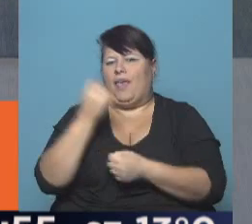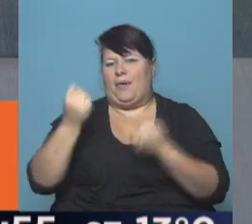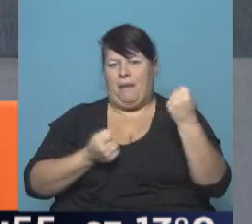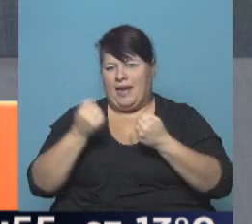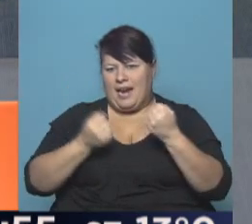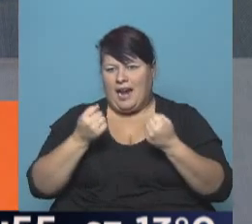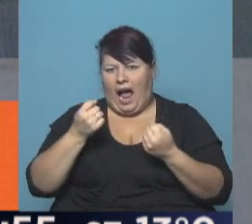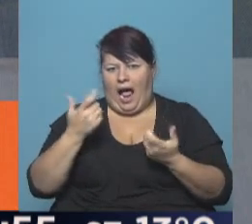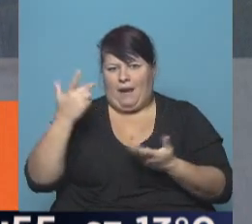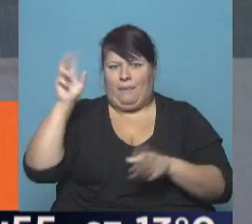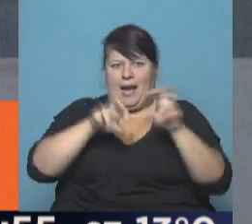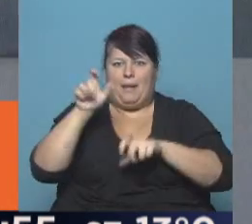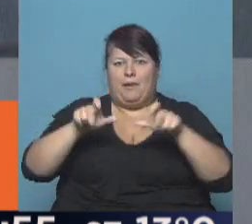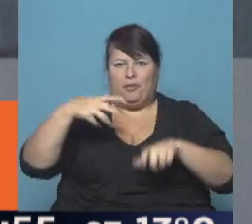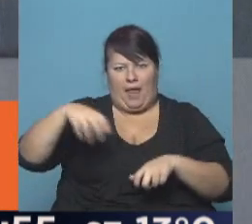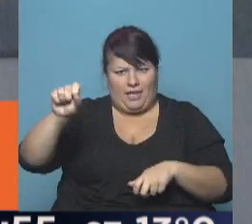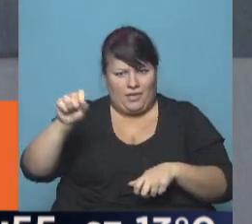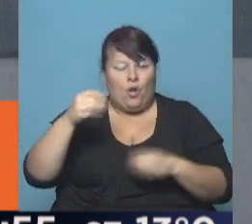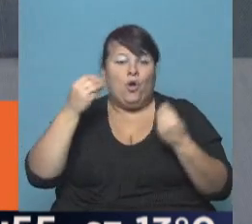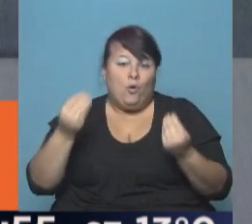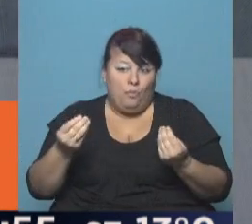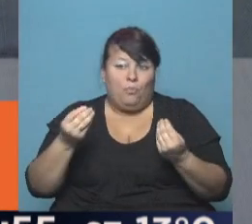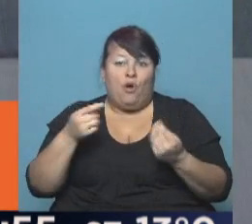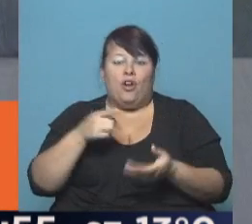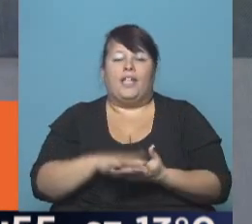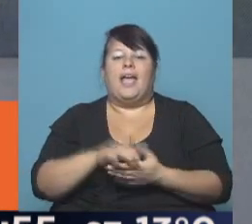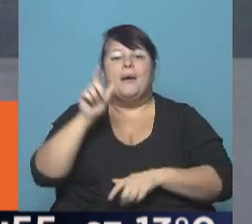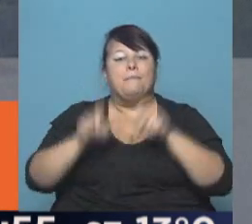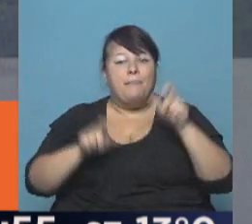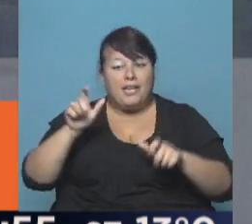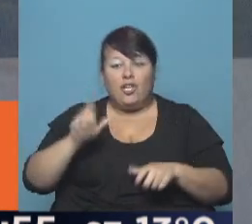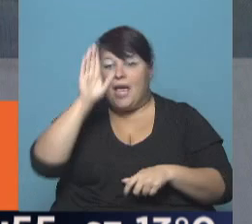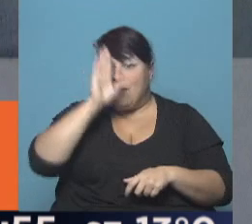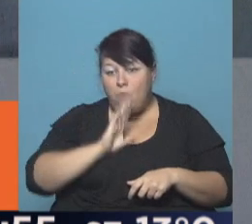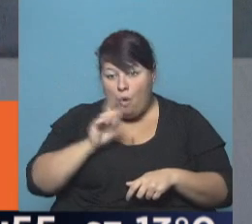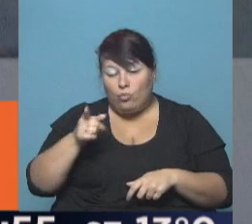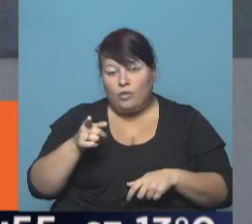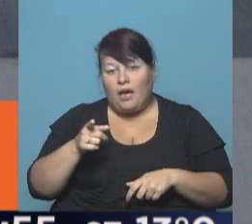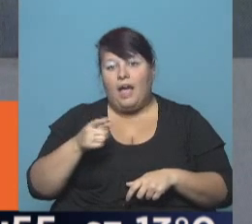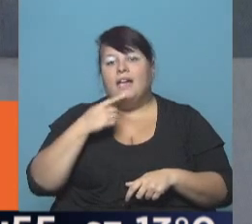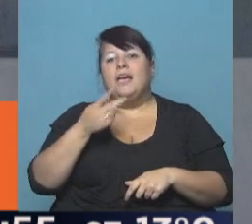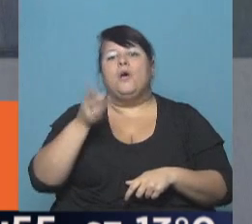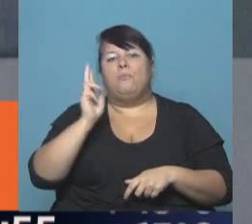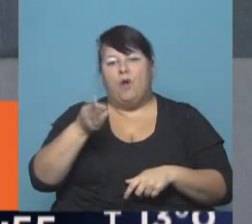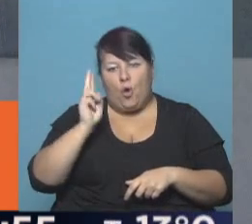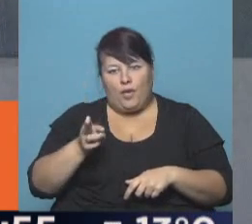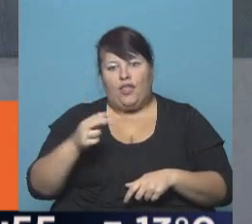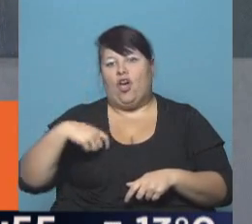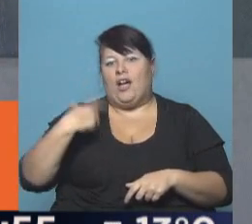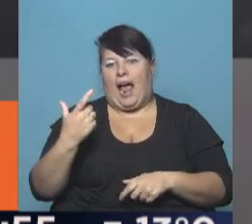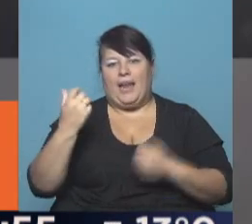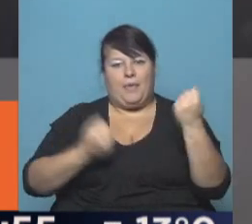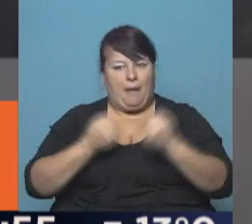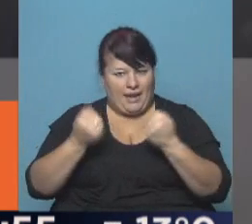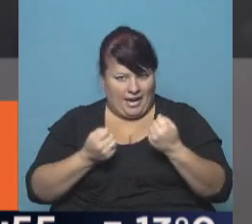un transporte público de pasajeros porque justamente a las personas hipoacúsicas les he dado el carnet de